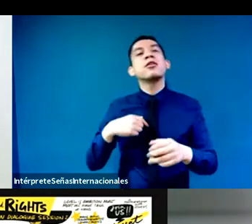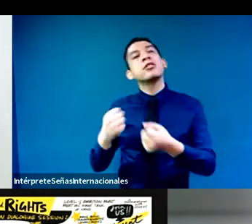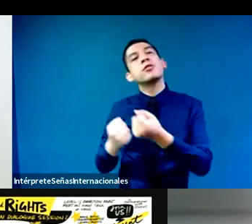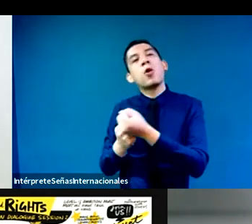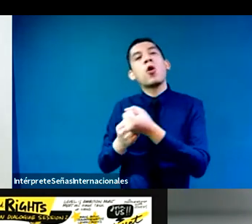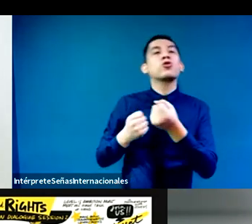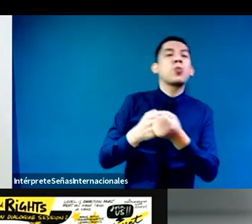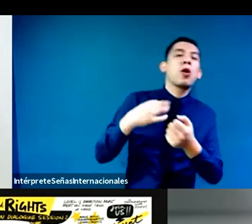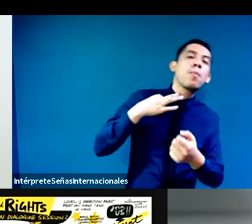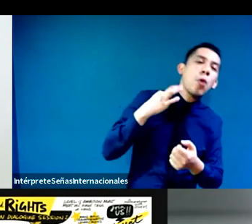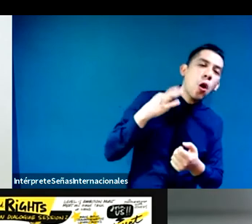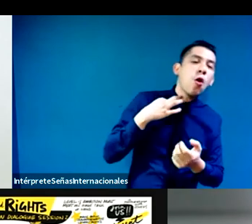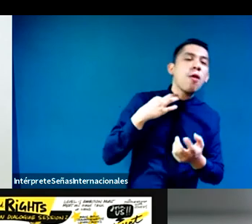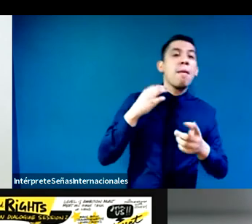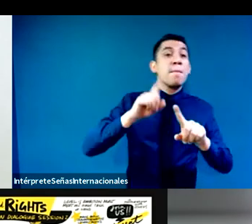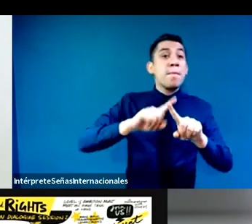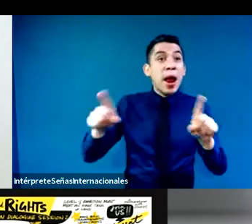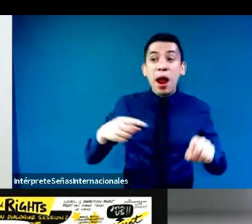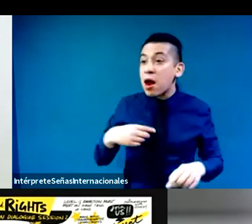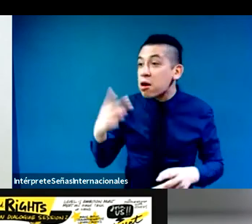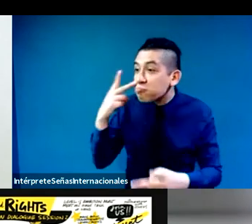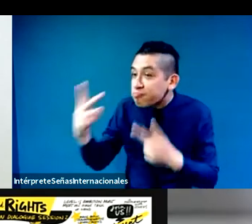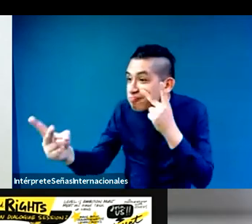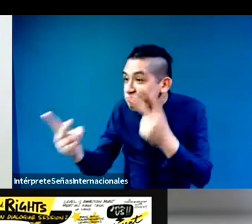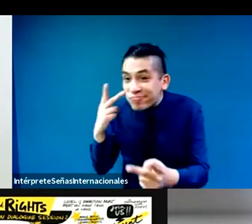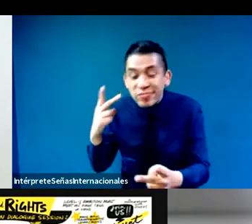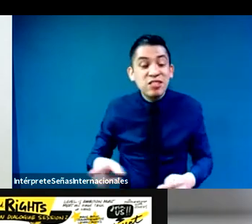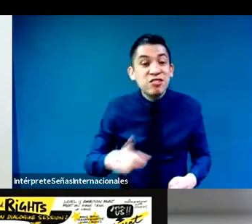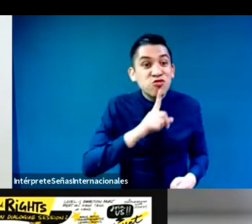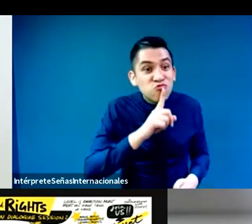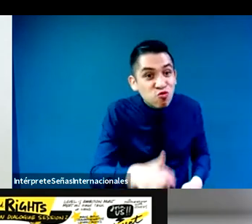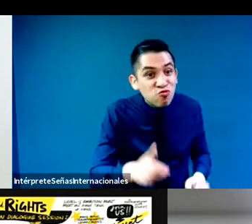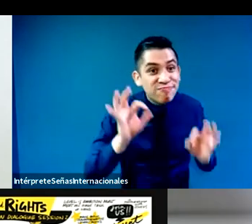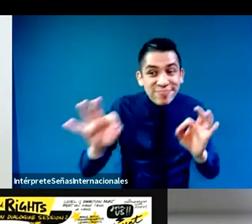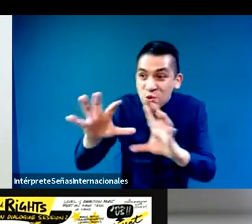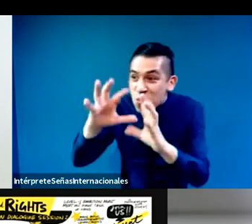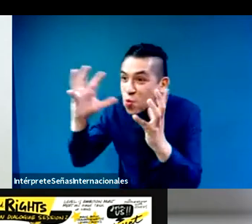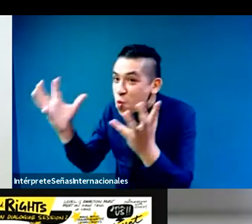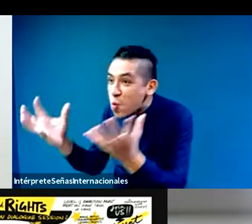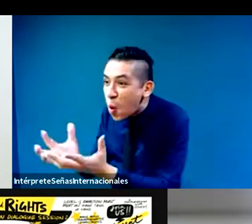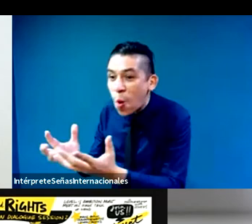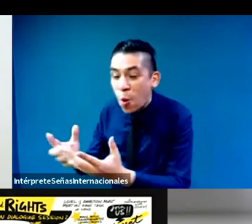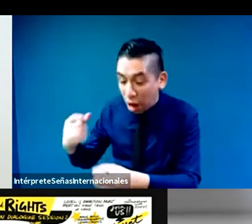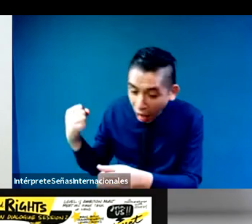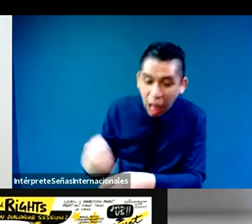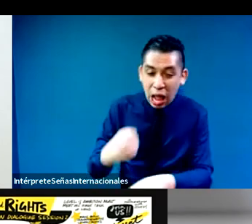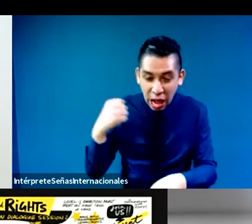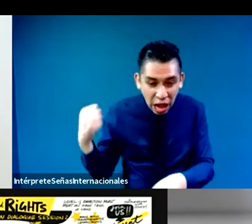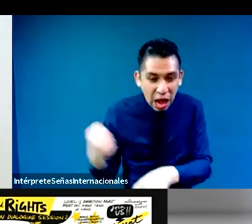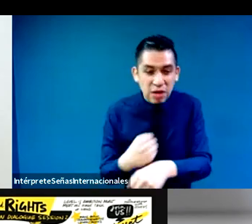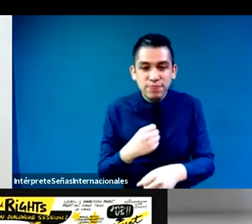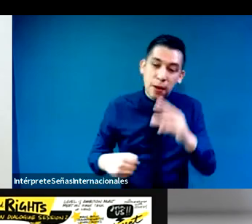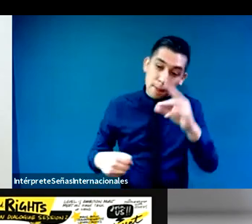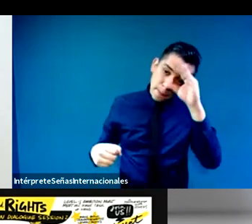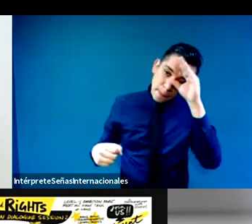Las mujeres de todo el mundo seguimos dedicando el triple del tiempo que los hombres a los cuidados no remunerados